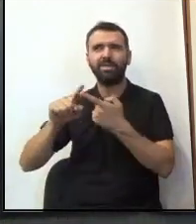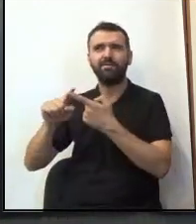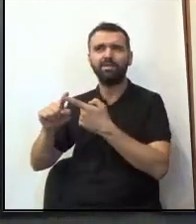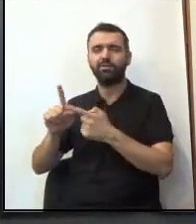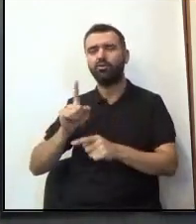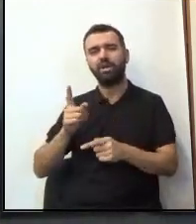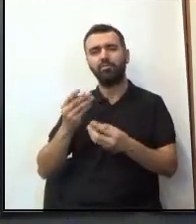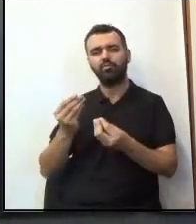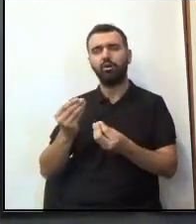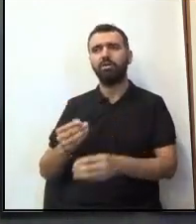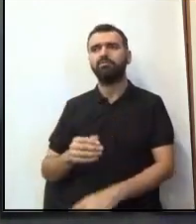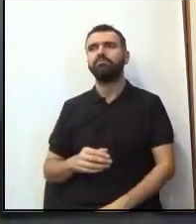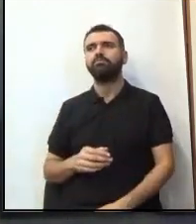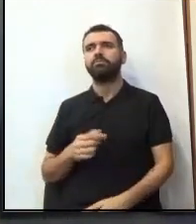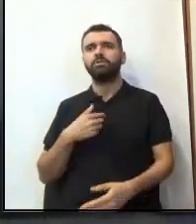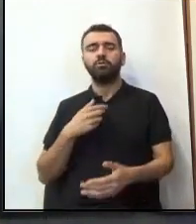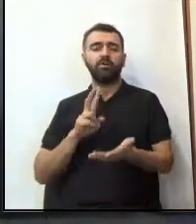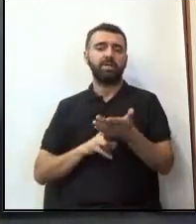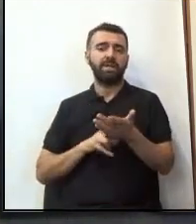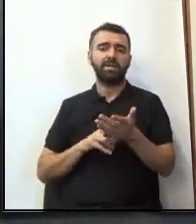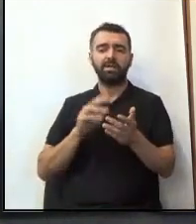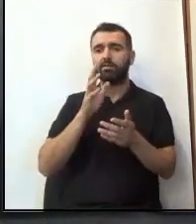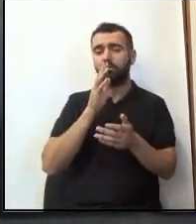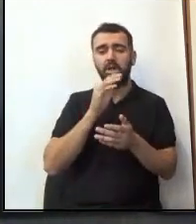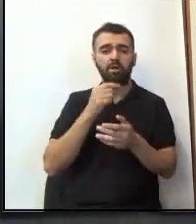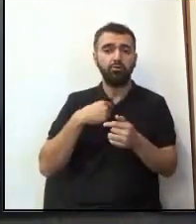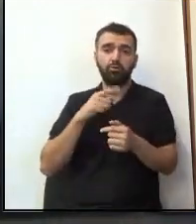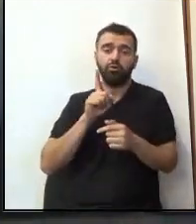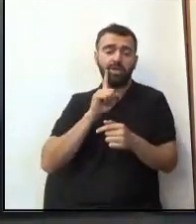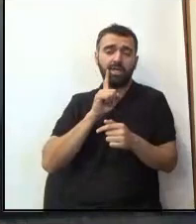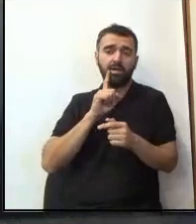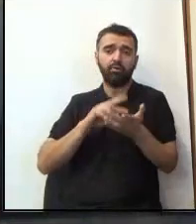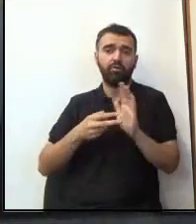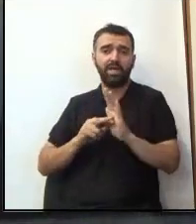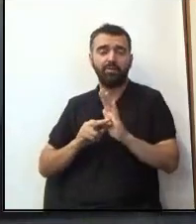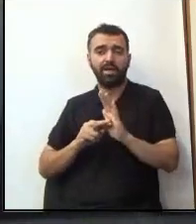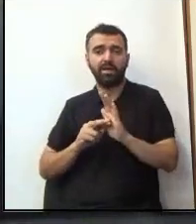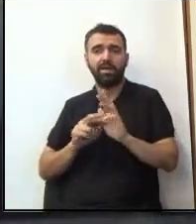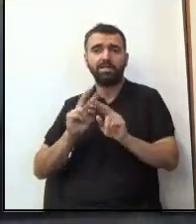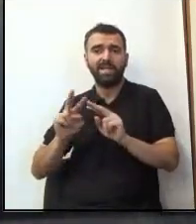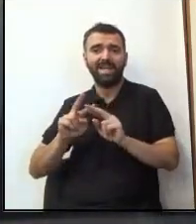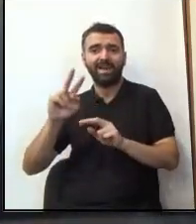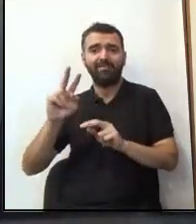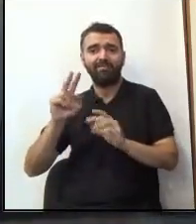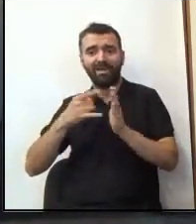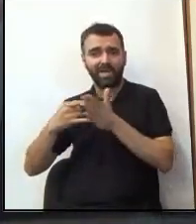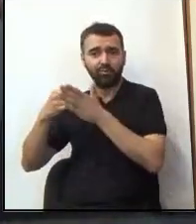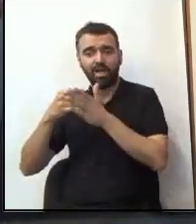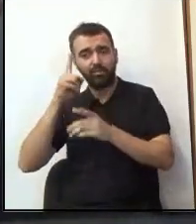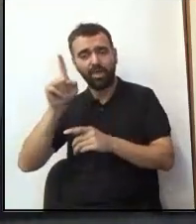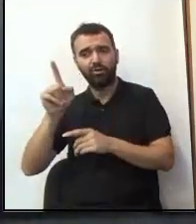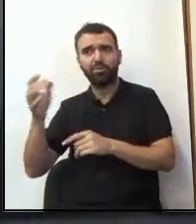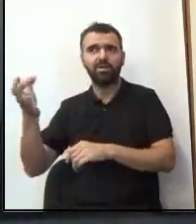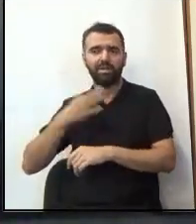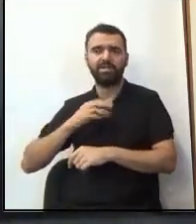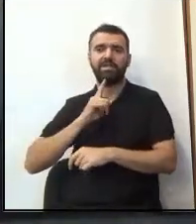óptima. Yo la verdad es que no tendría problema en hacerla virtual, pero desde informática me dicen que no. Me gustaría,